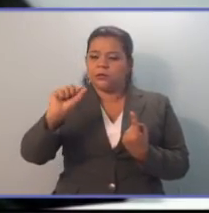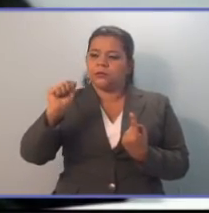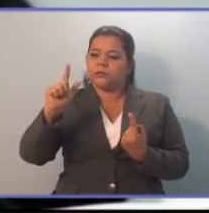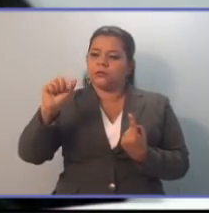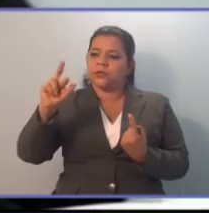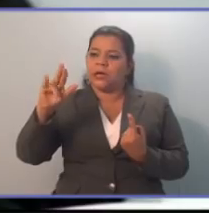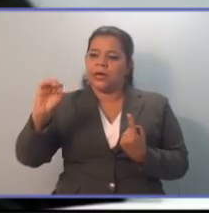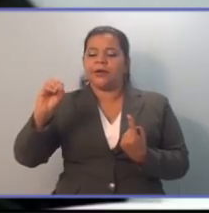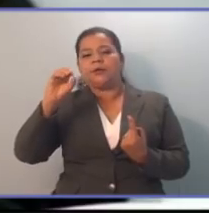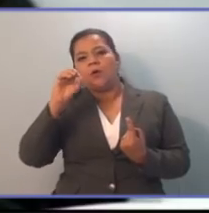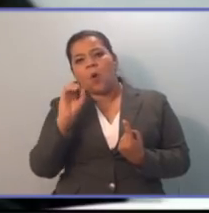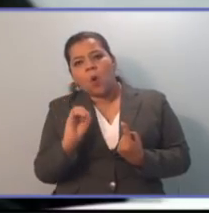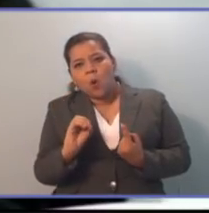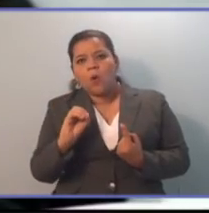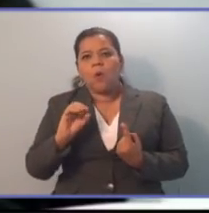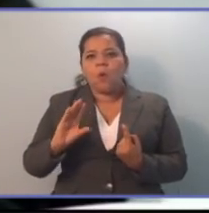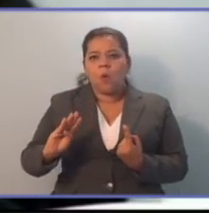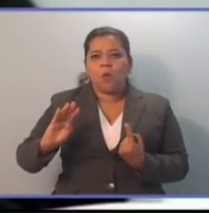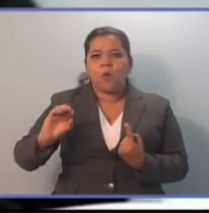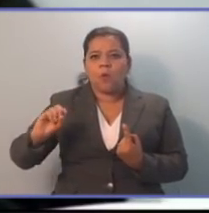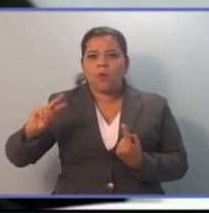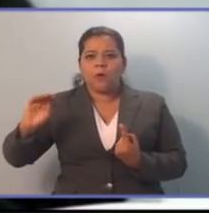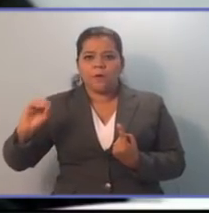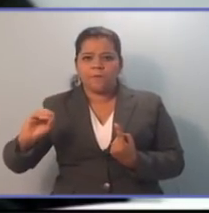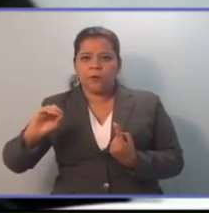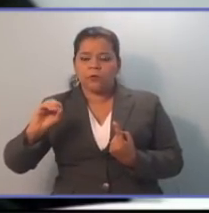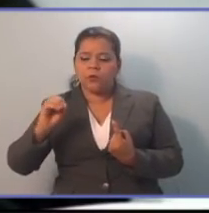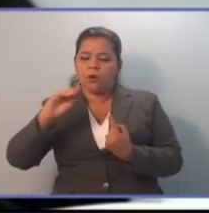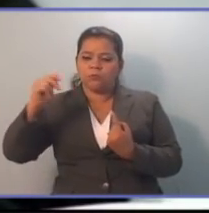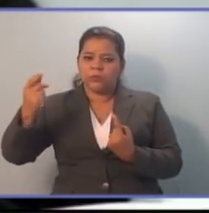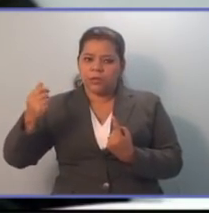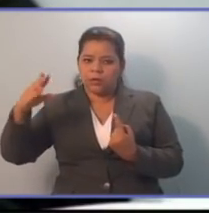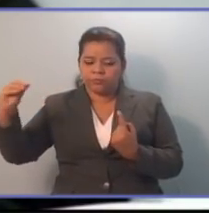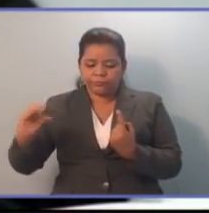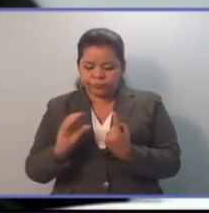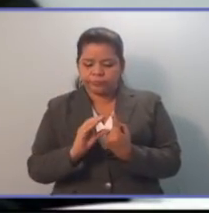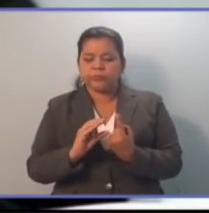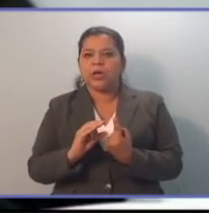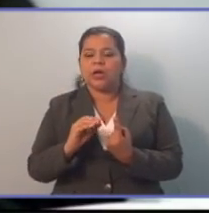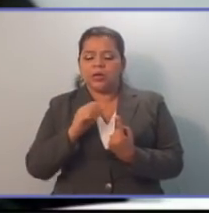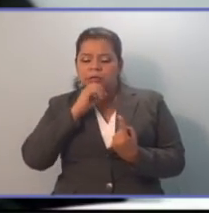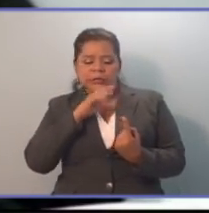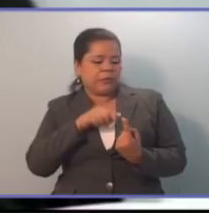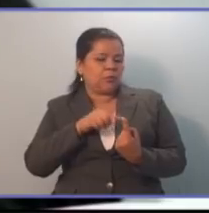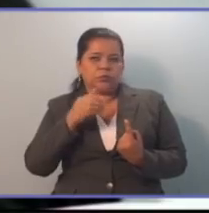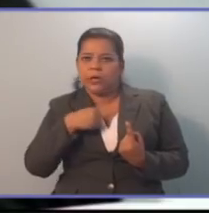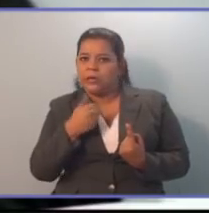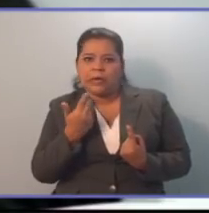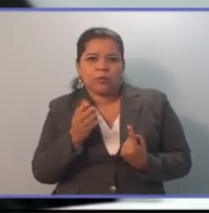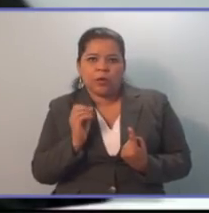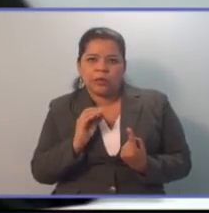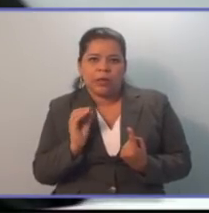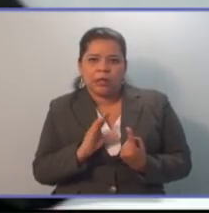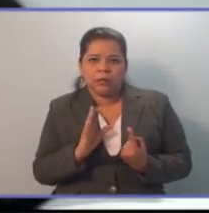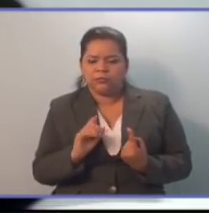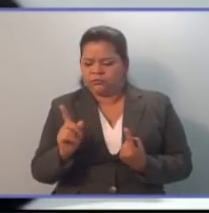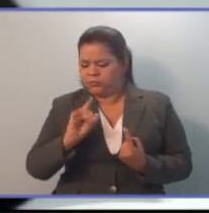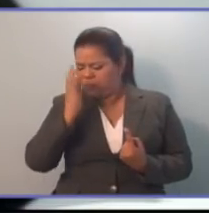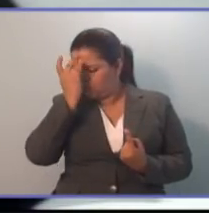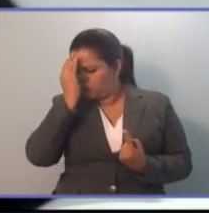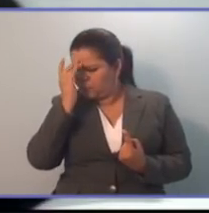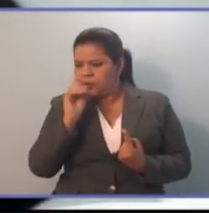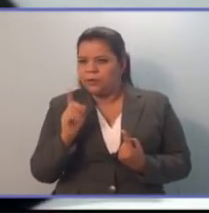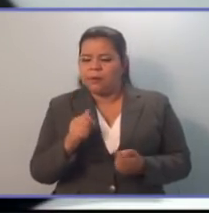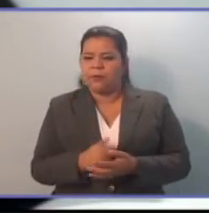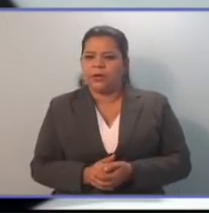bonos que el órgano judicial o la Corte otorga, decirle usted ya no va a gozar. Así que de eso no hay preocupación.